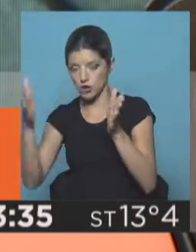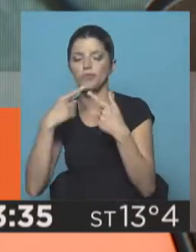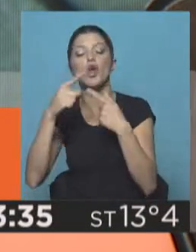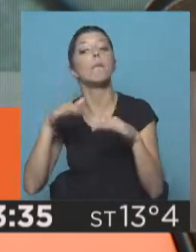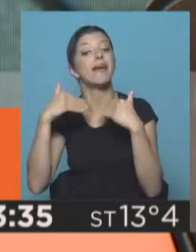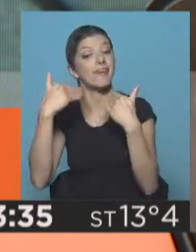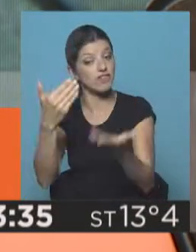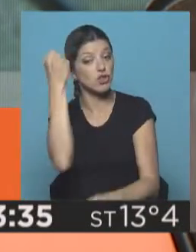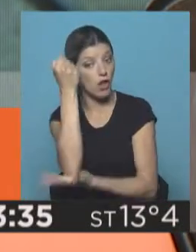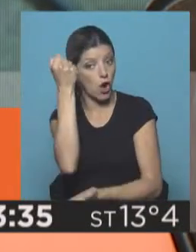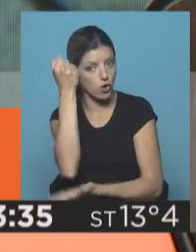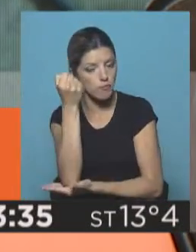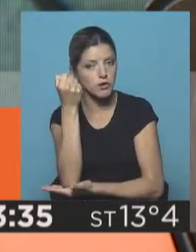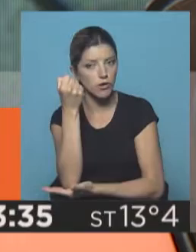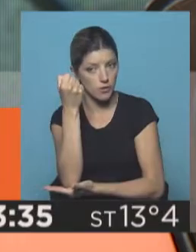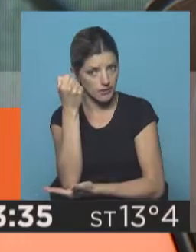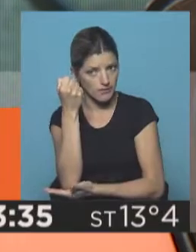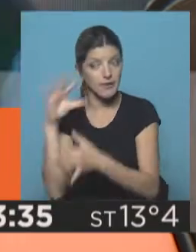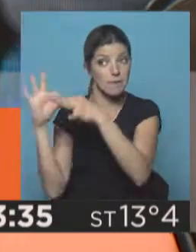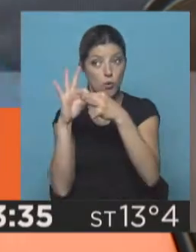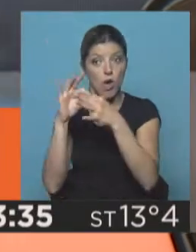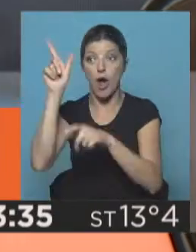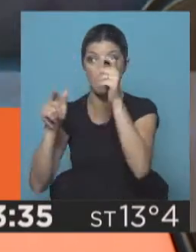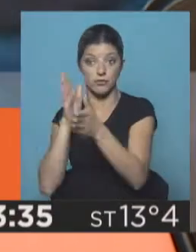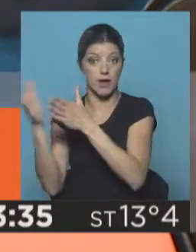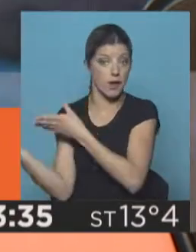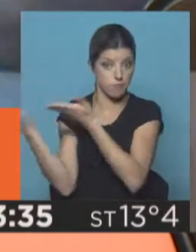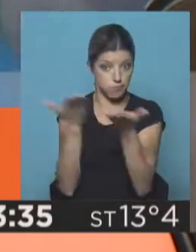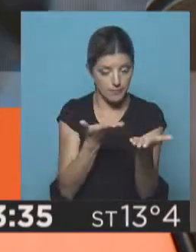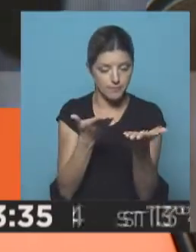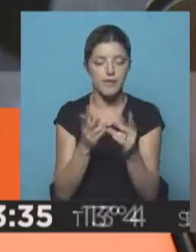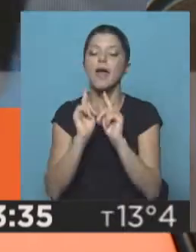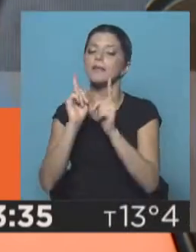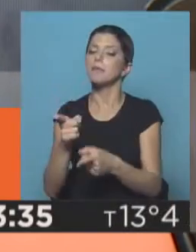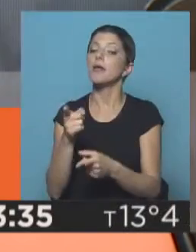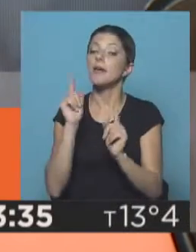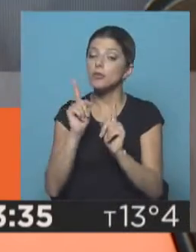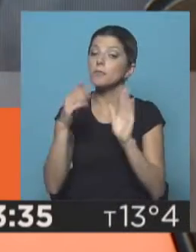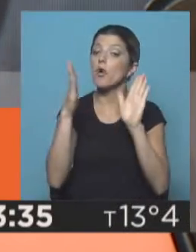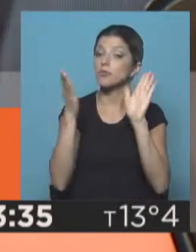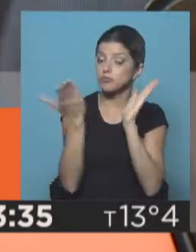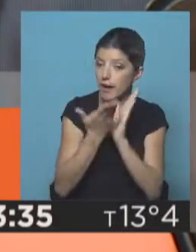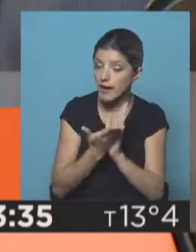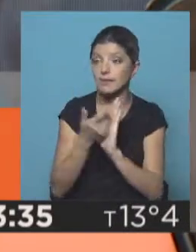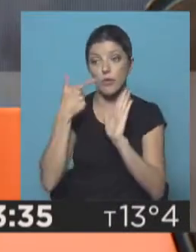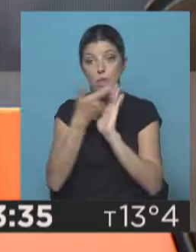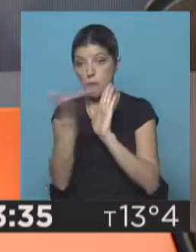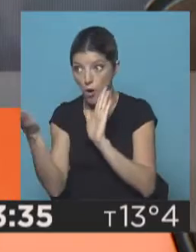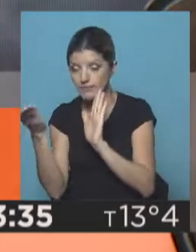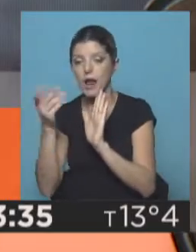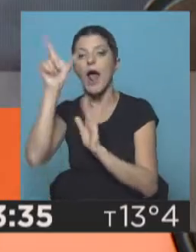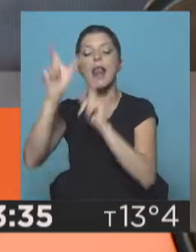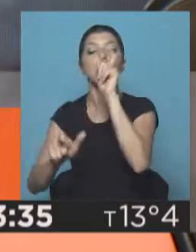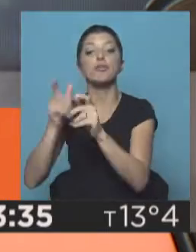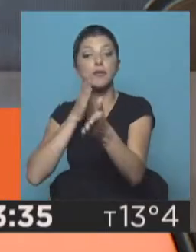concretos del ingreso de refugiados. De hecho, esos mismos estudios señalan que los refugiados empiezan a adquirir, digamos, los roles, lo hemos